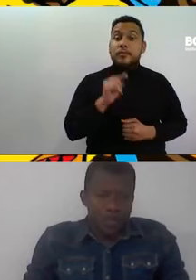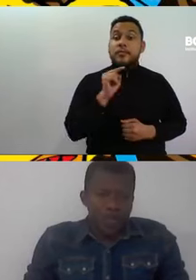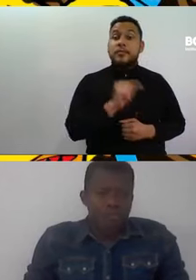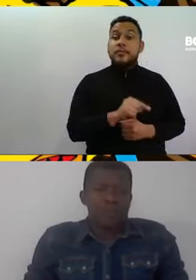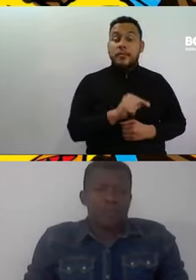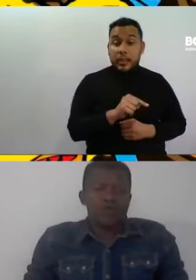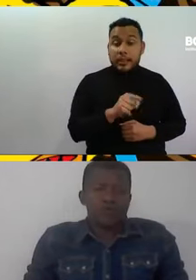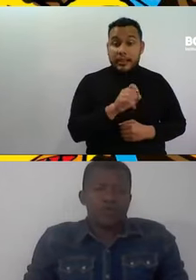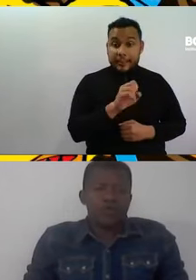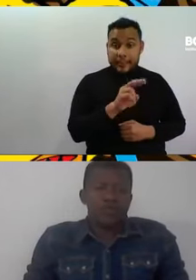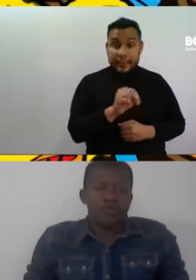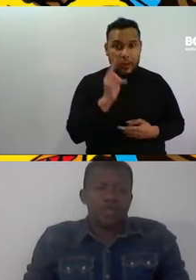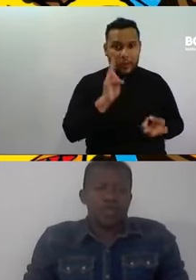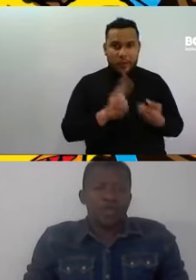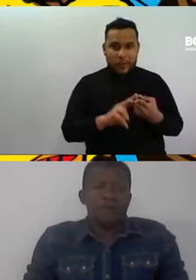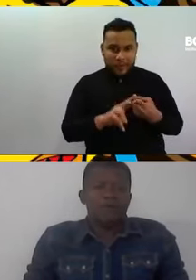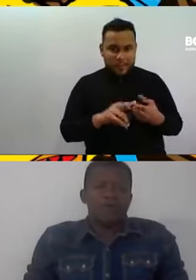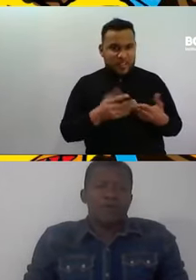Junché,